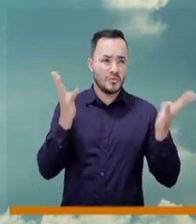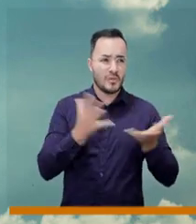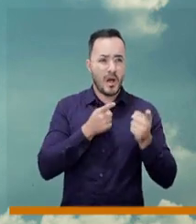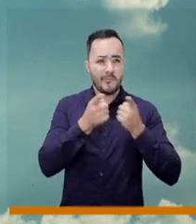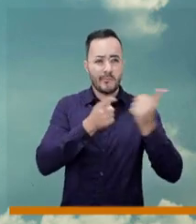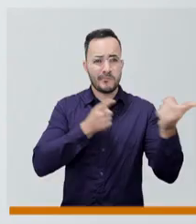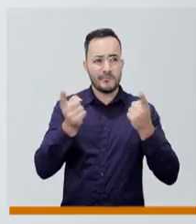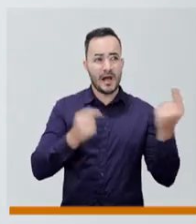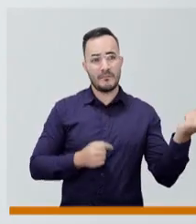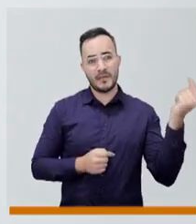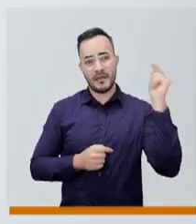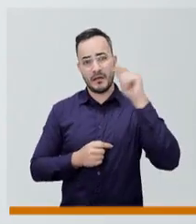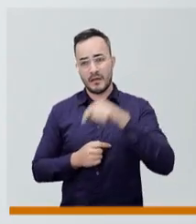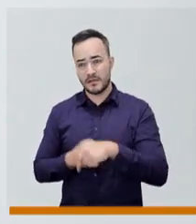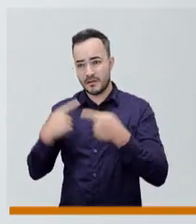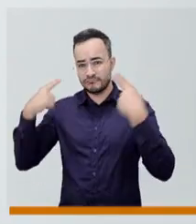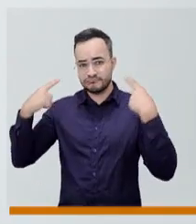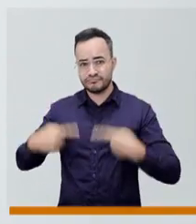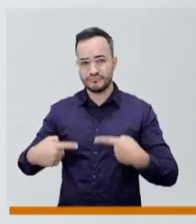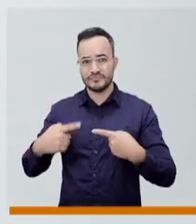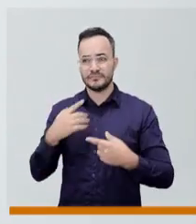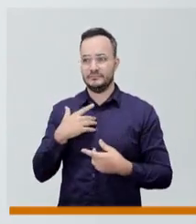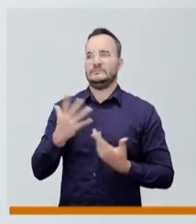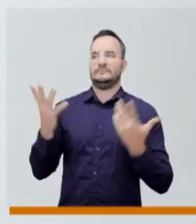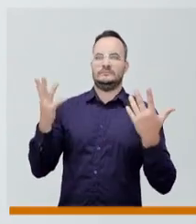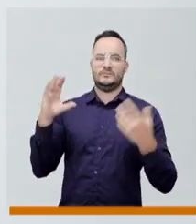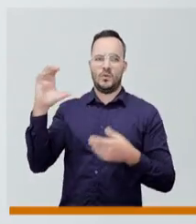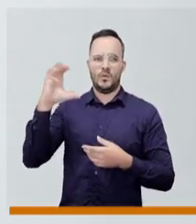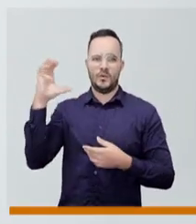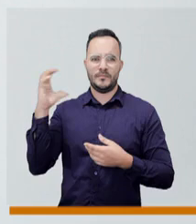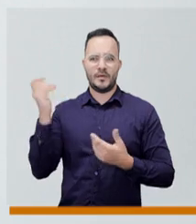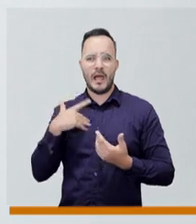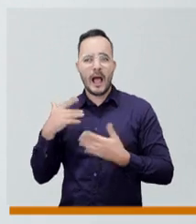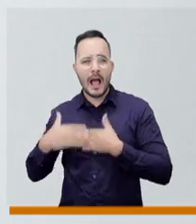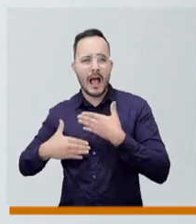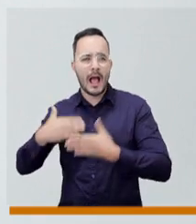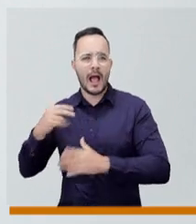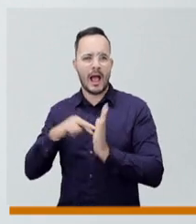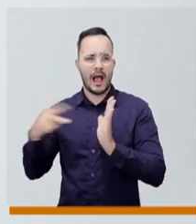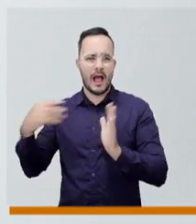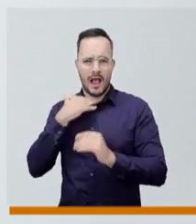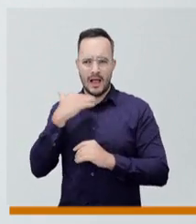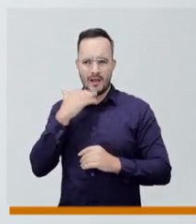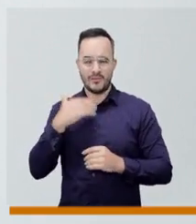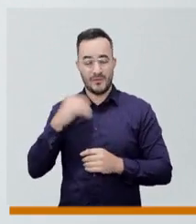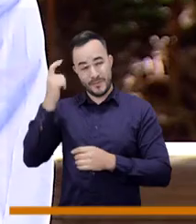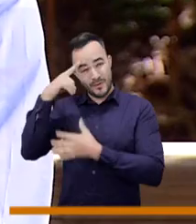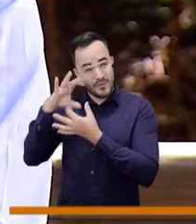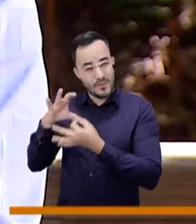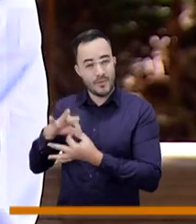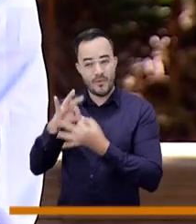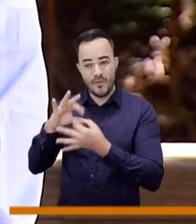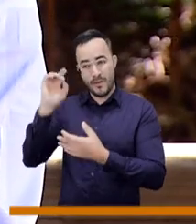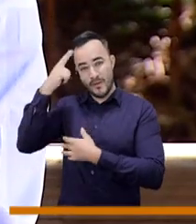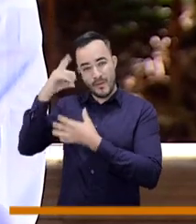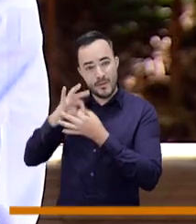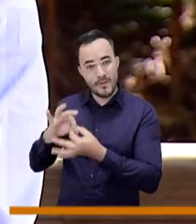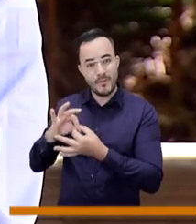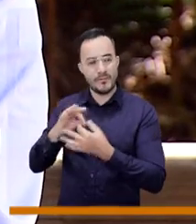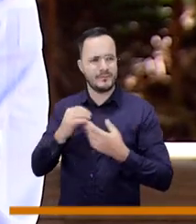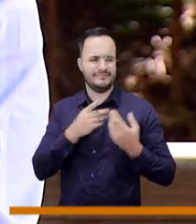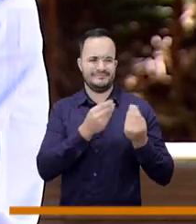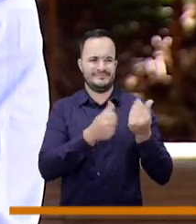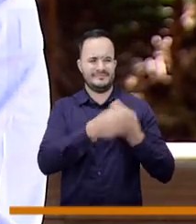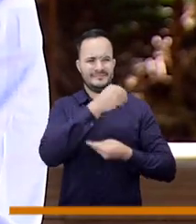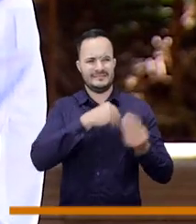poderosa, con los más poderosos y ricos del mundo, pueden venir a competir ya a través del espectro en Colombia, pues tener recursos públicos